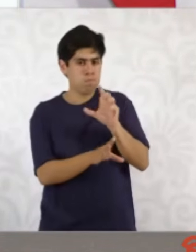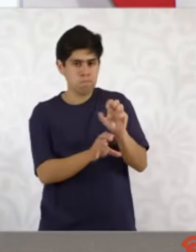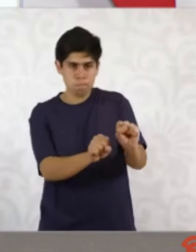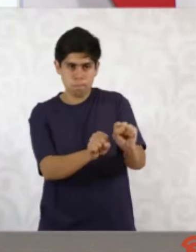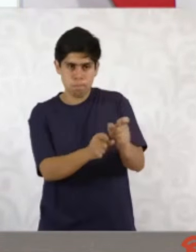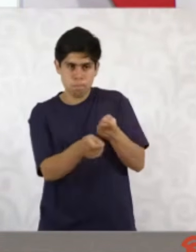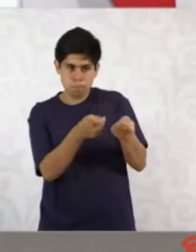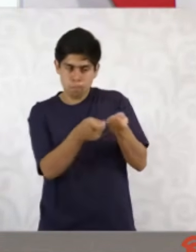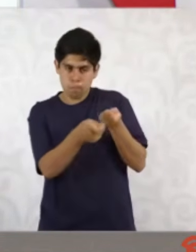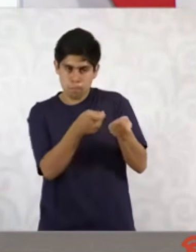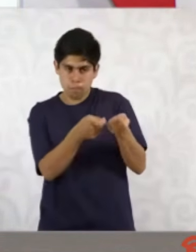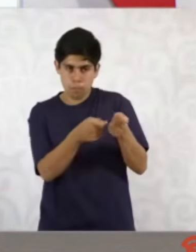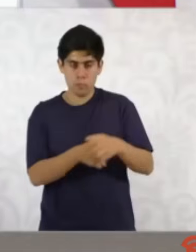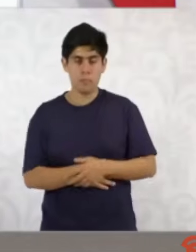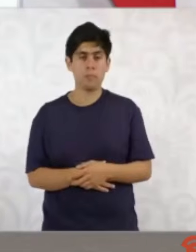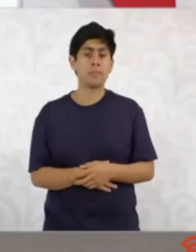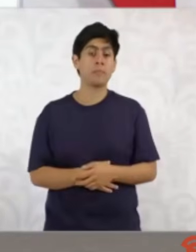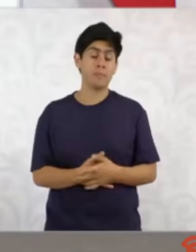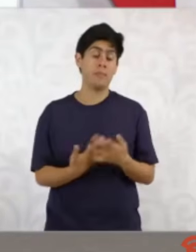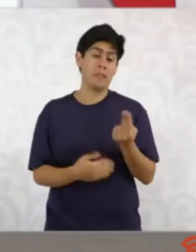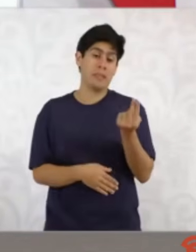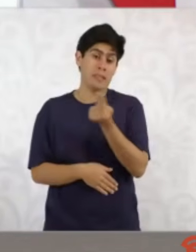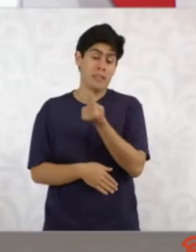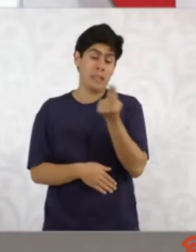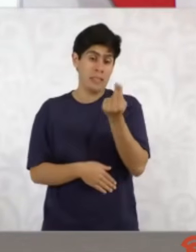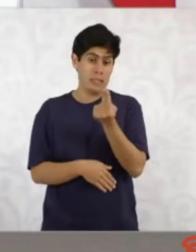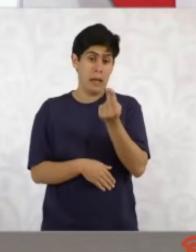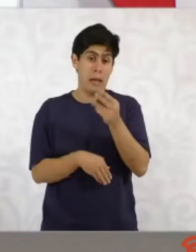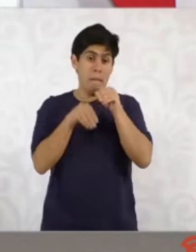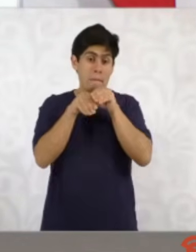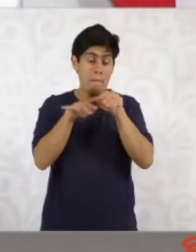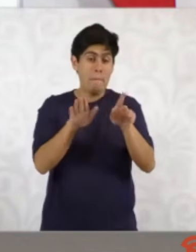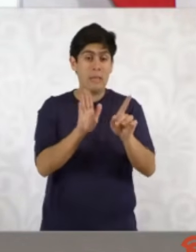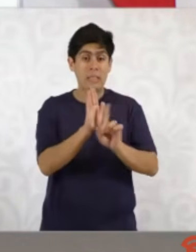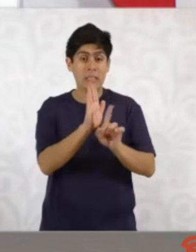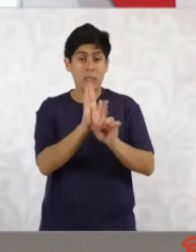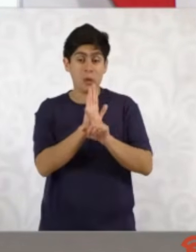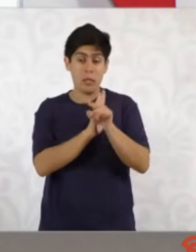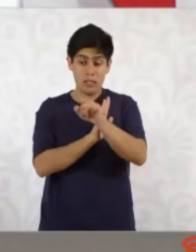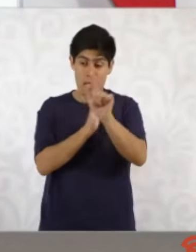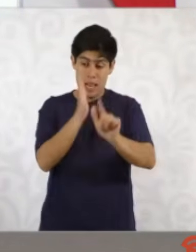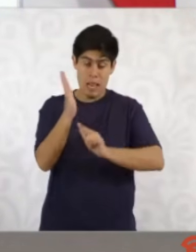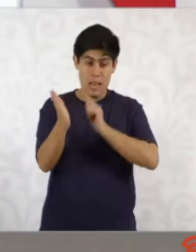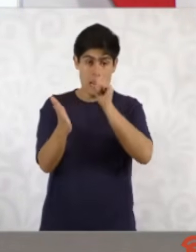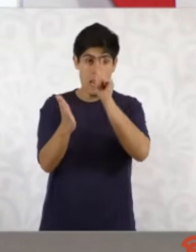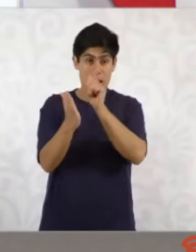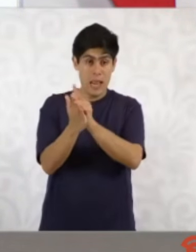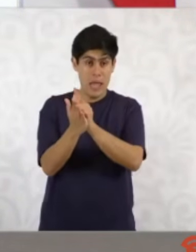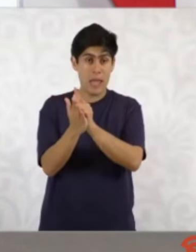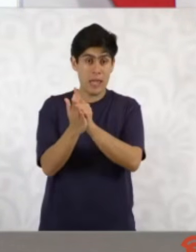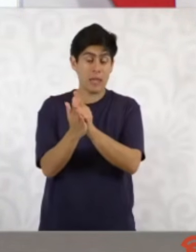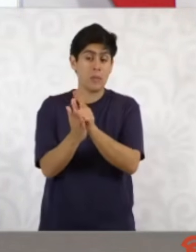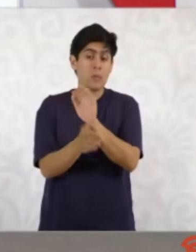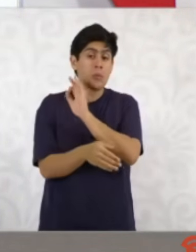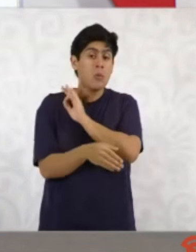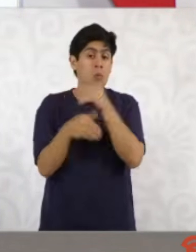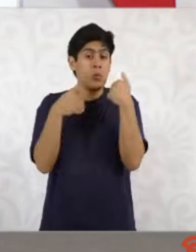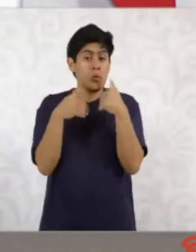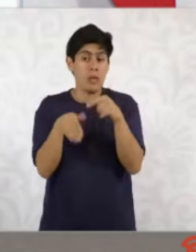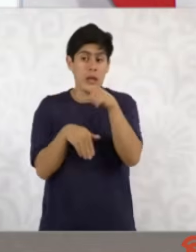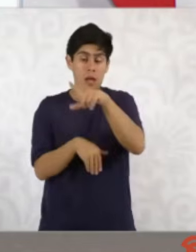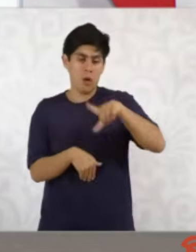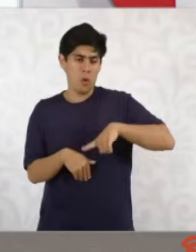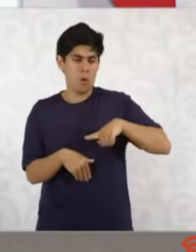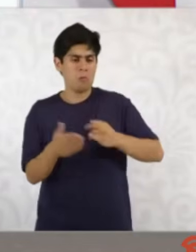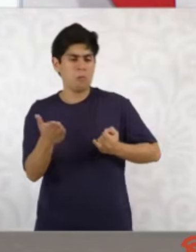de ética y un defensor de audiencias. Alertan que la ley de audiencias podría abrir la puerta a censura del